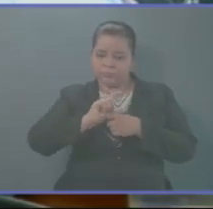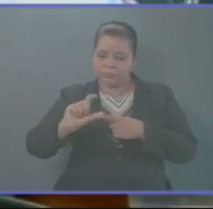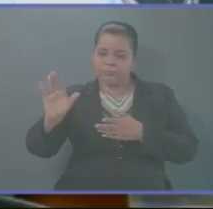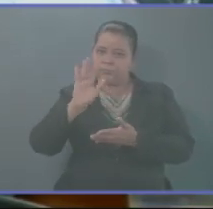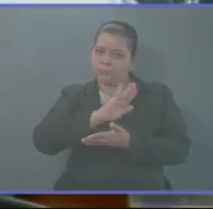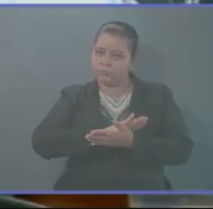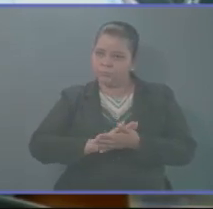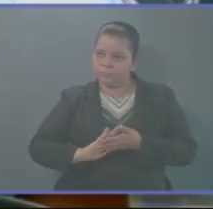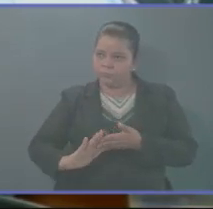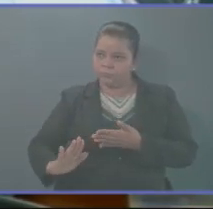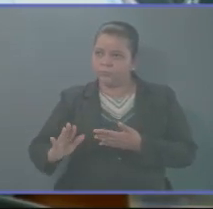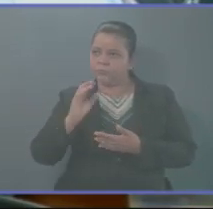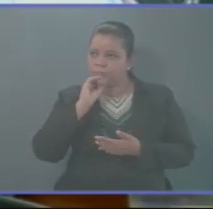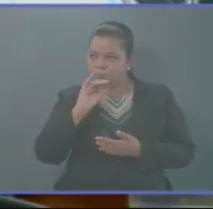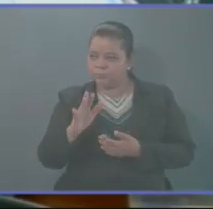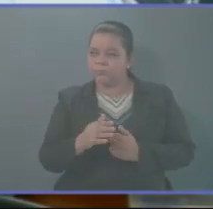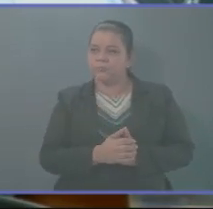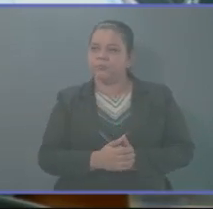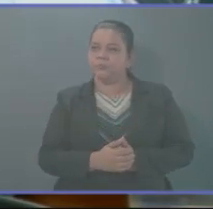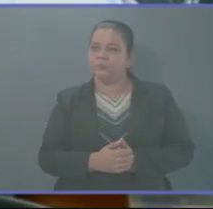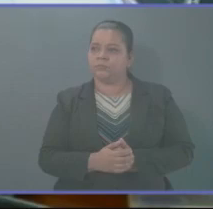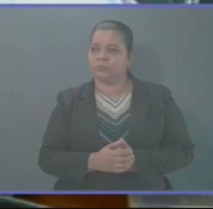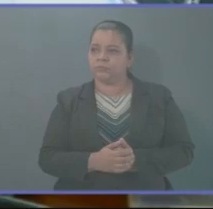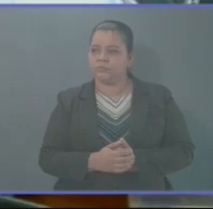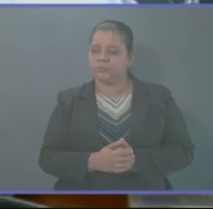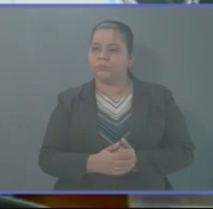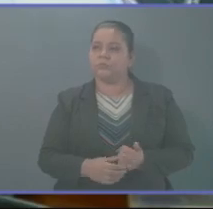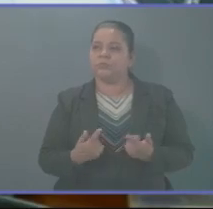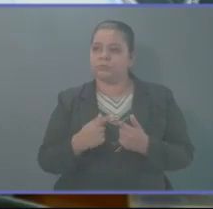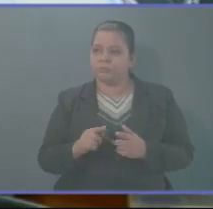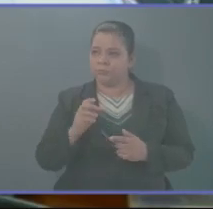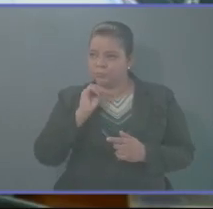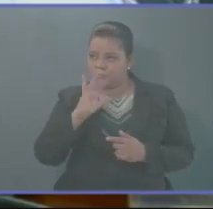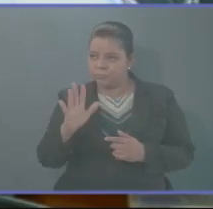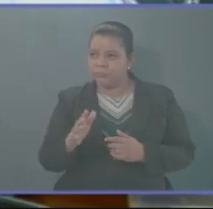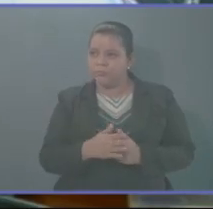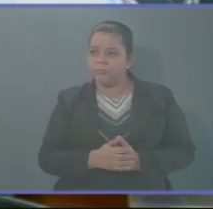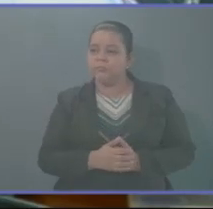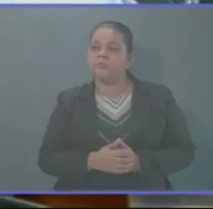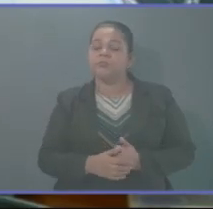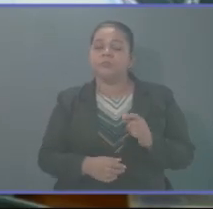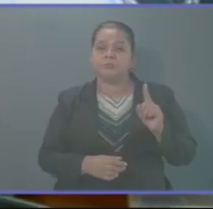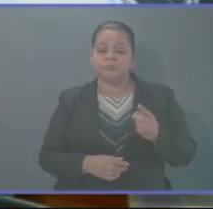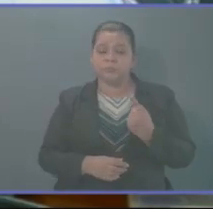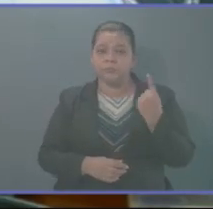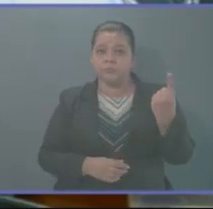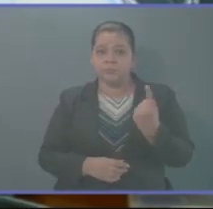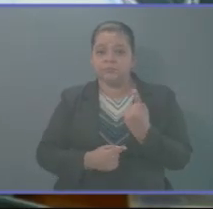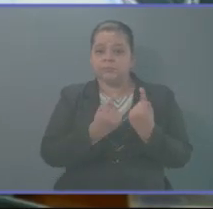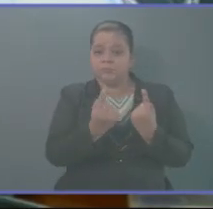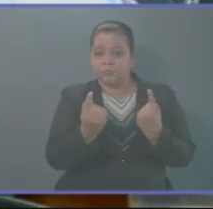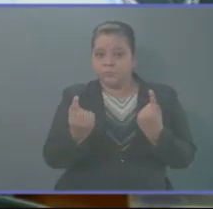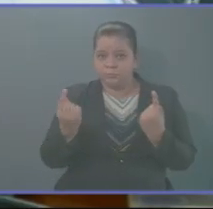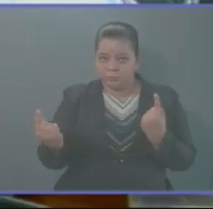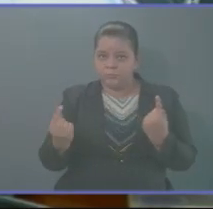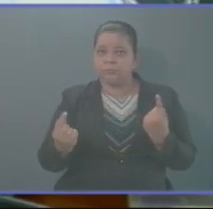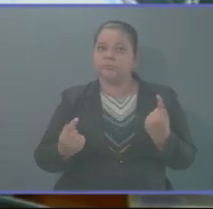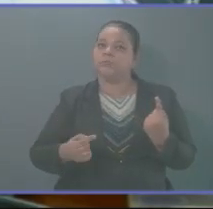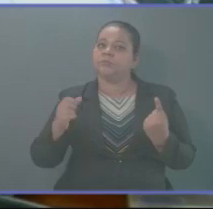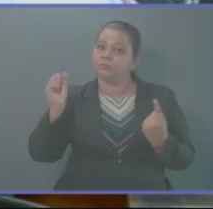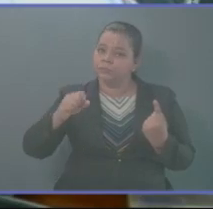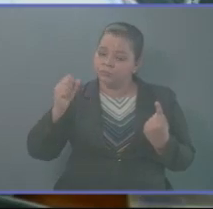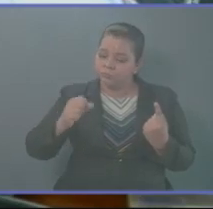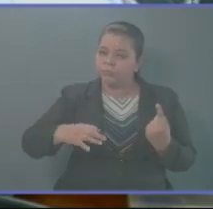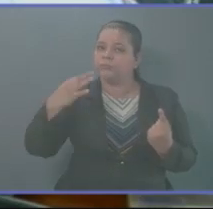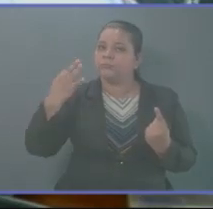redundar en la Semana Santa, pero también le dice únicamente los trabajadores que sean indispensables